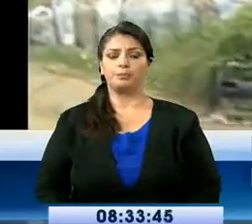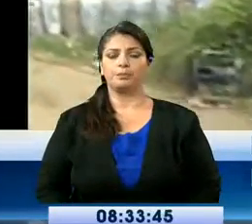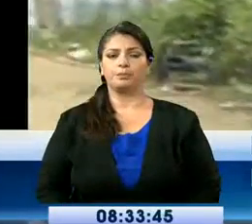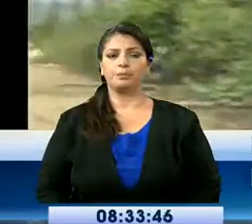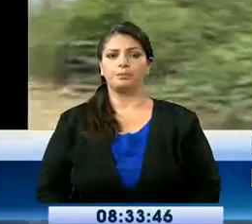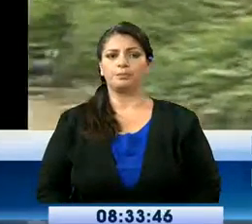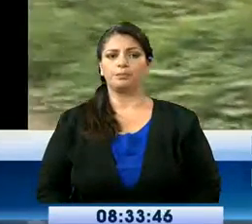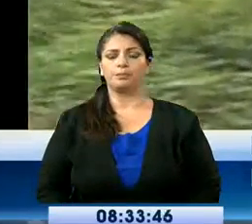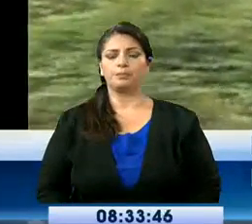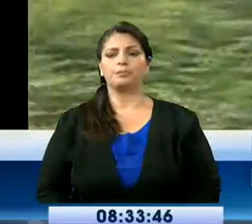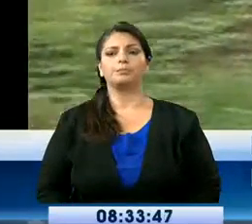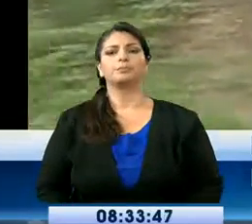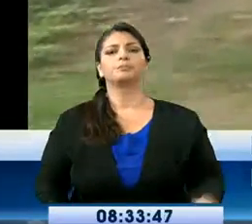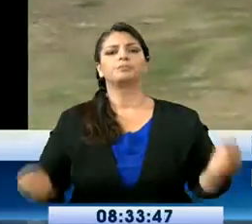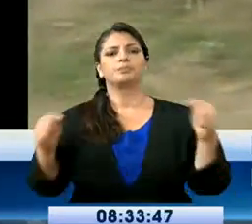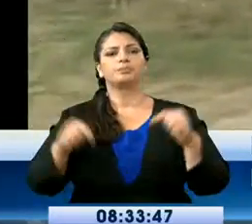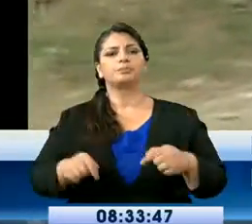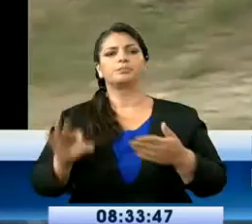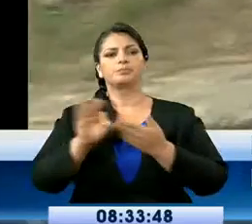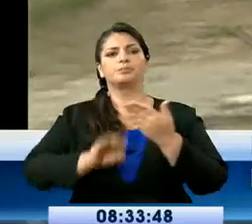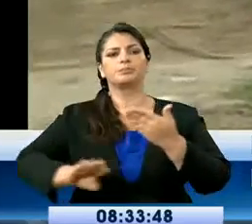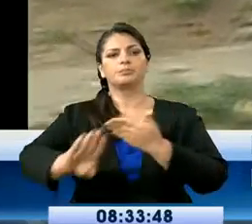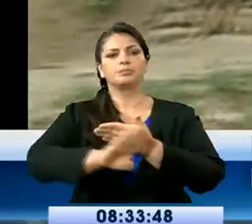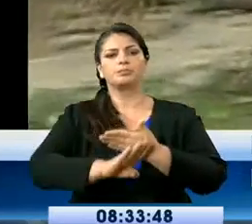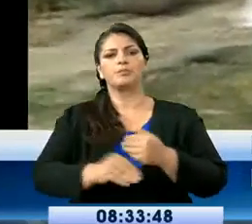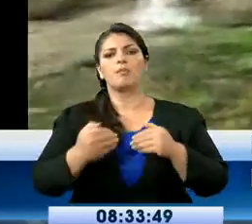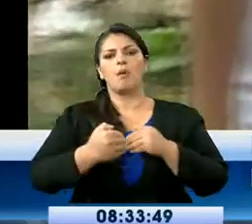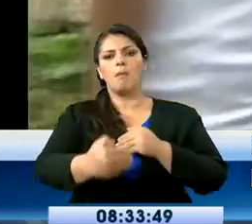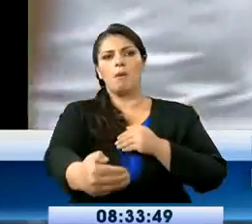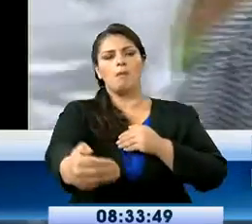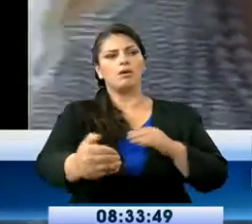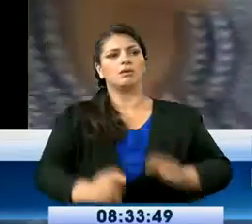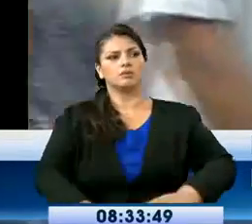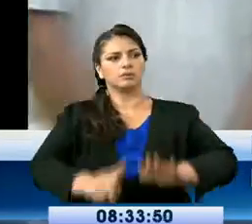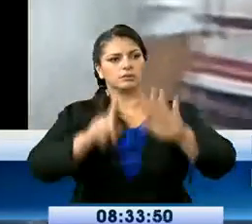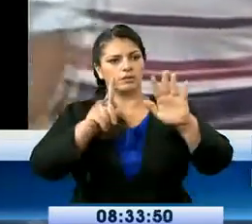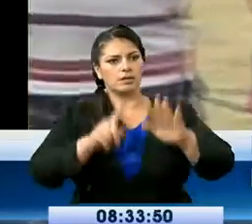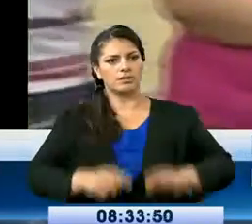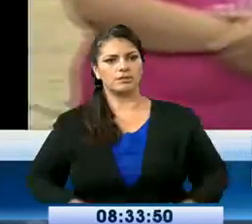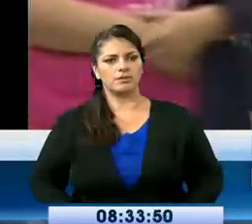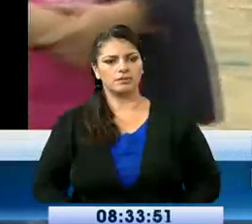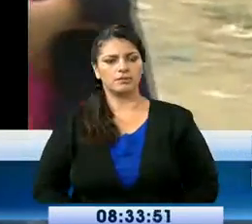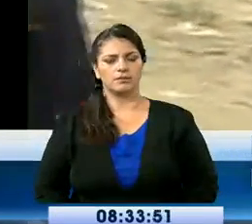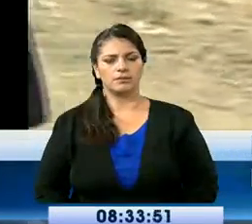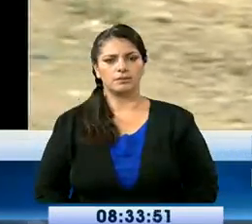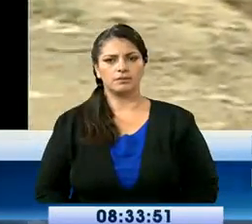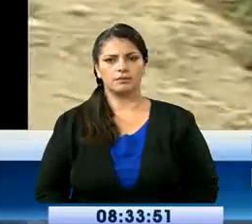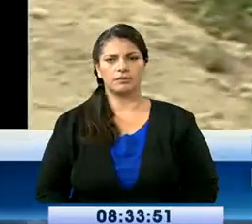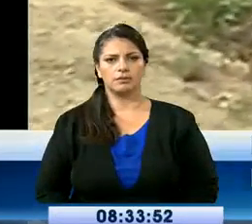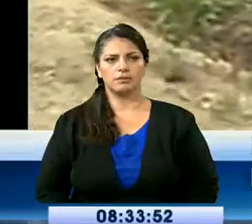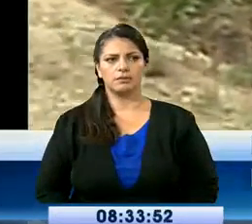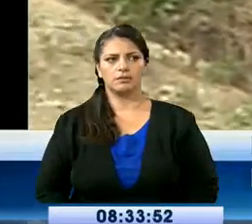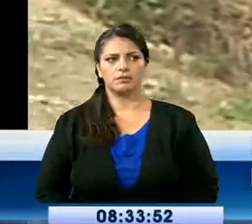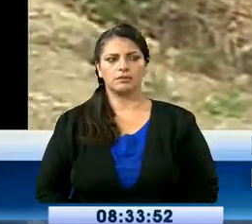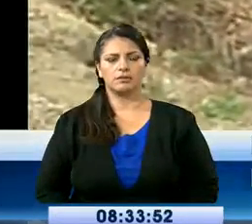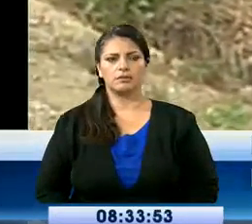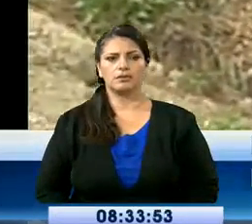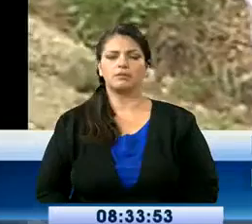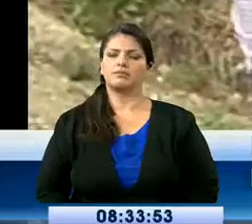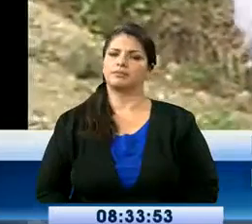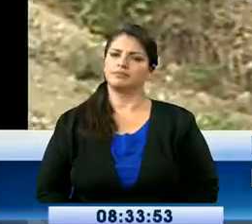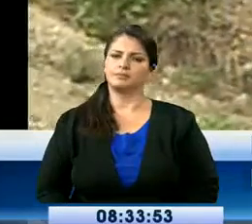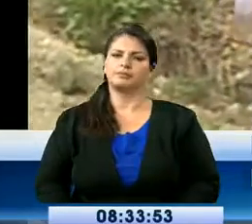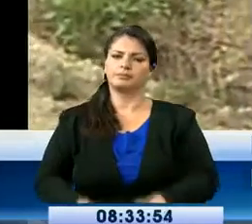las novedades acá desde el bloque 6 de Flor de Bastión. Roselena, hacemos un llamado para que